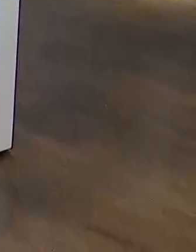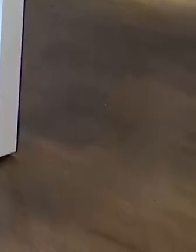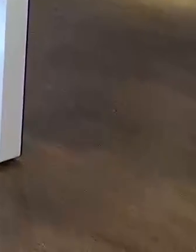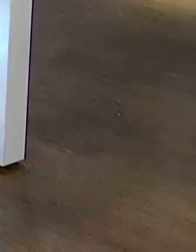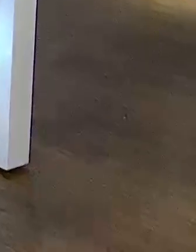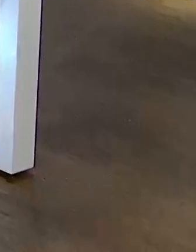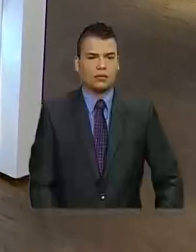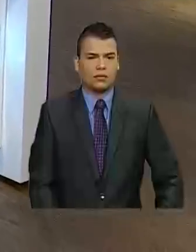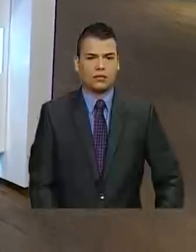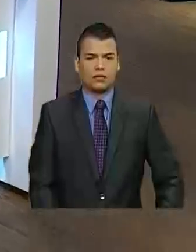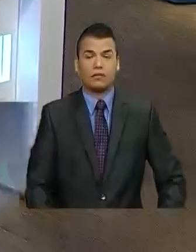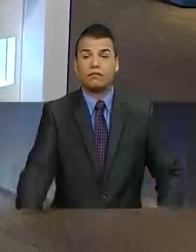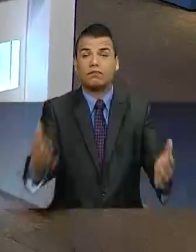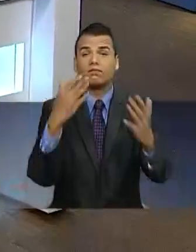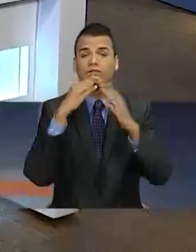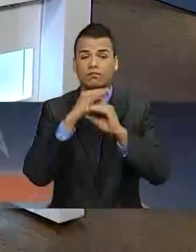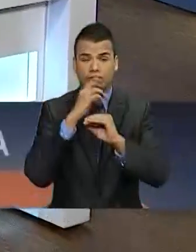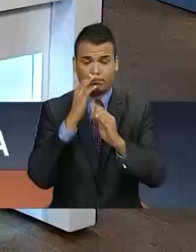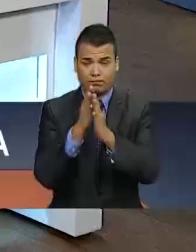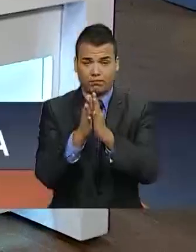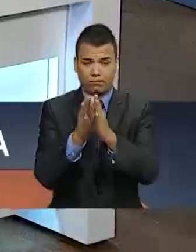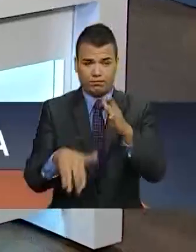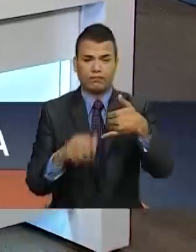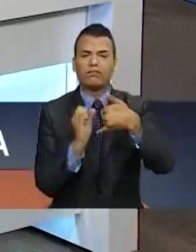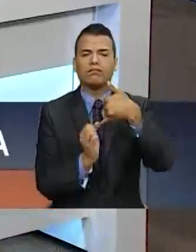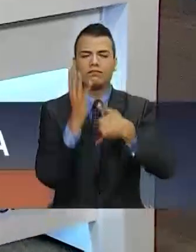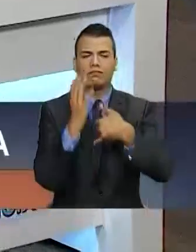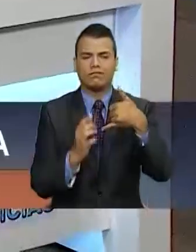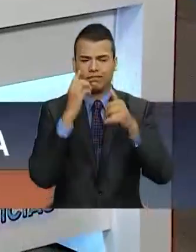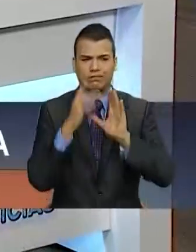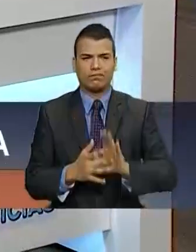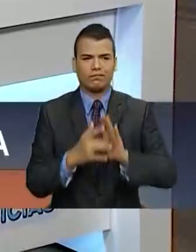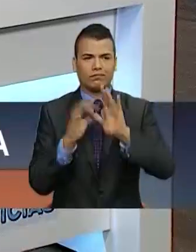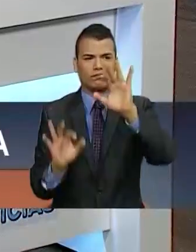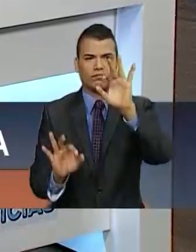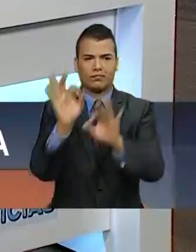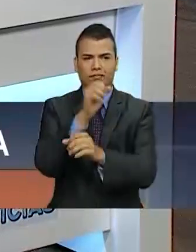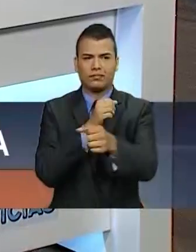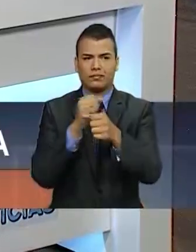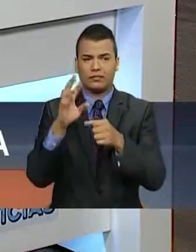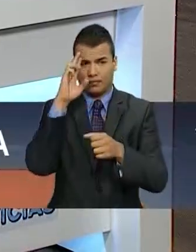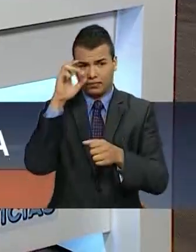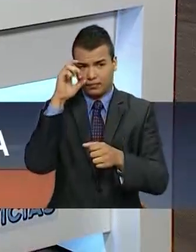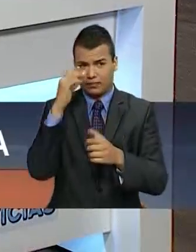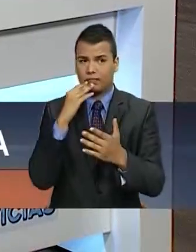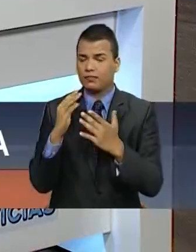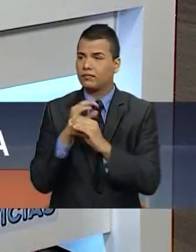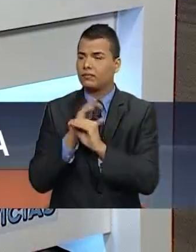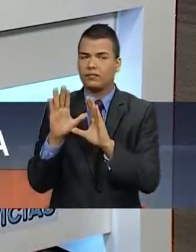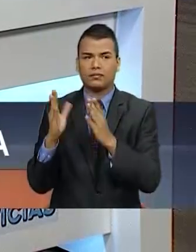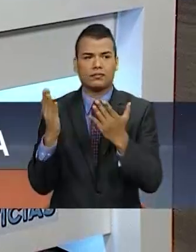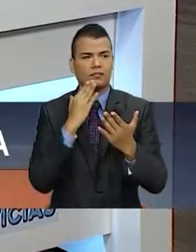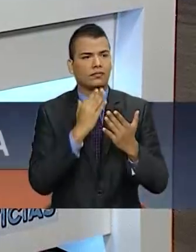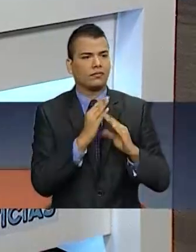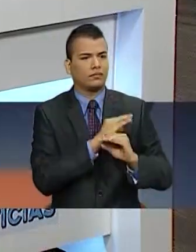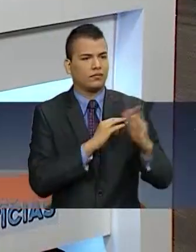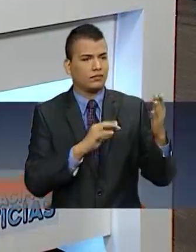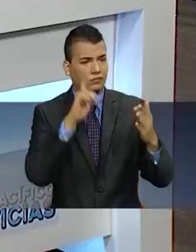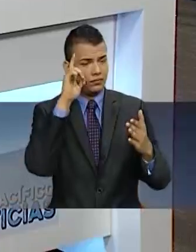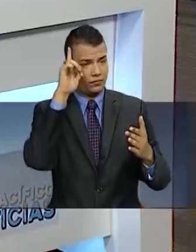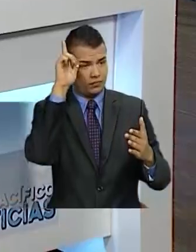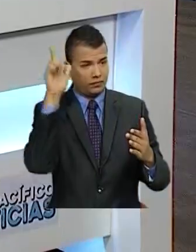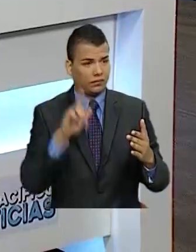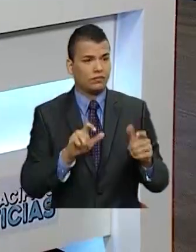Buenas noches, la información del suroccidente colombiano está en Telepacífico Noticias. Rubén Darío, buenas noches. Muy buenas noches, Lina, y a toda